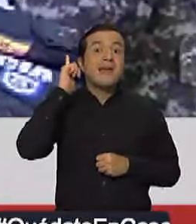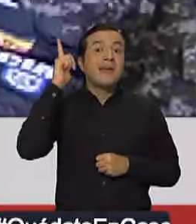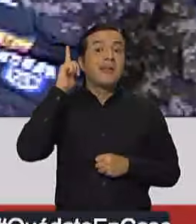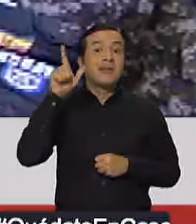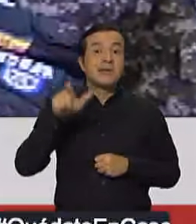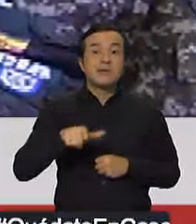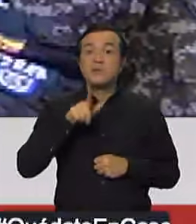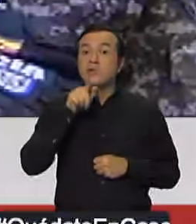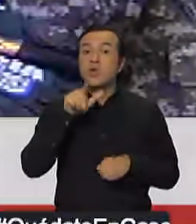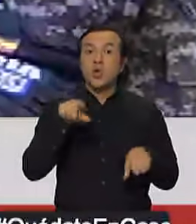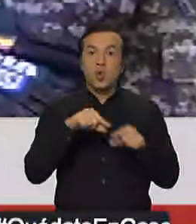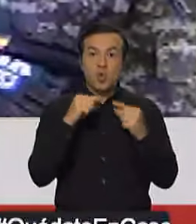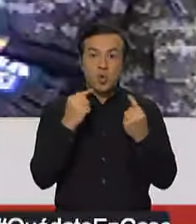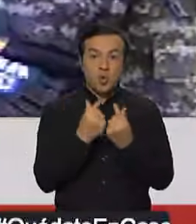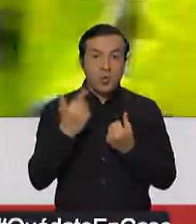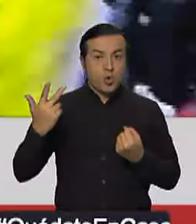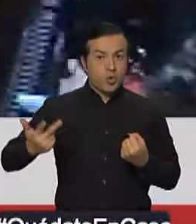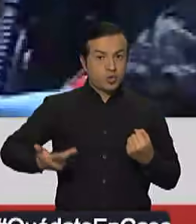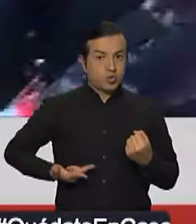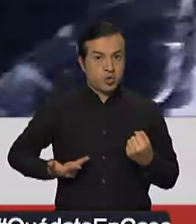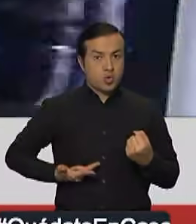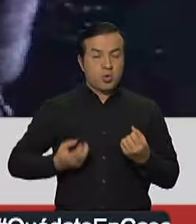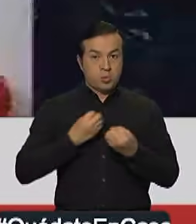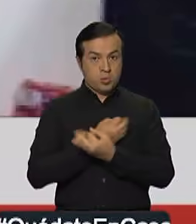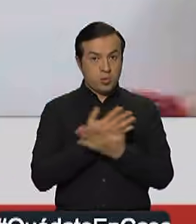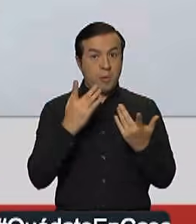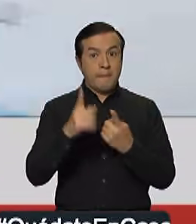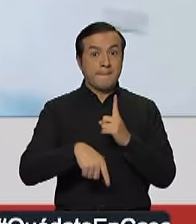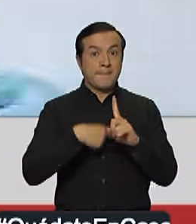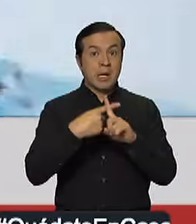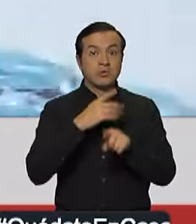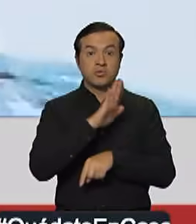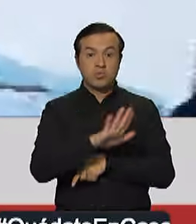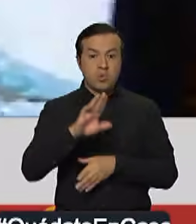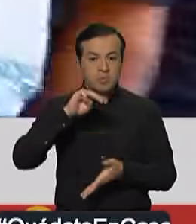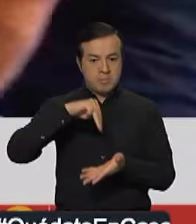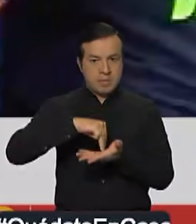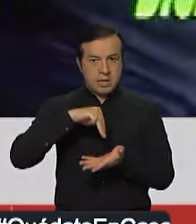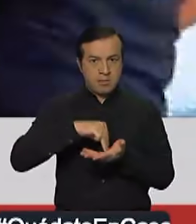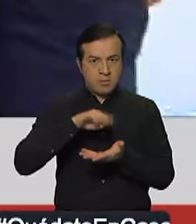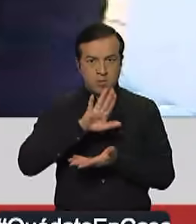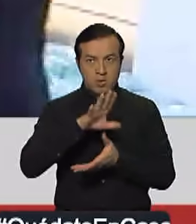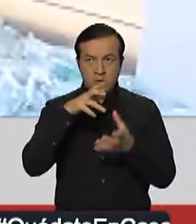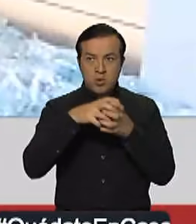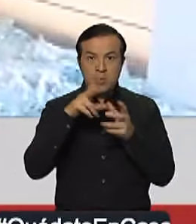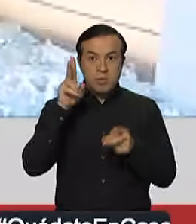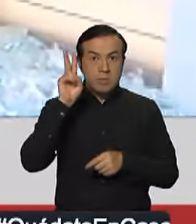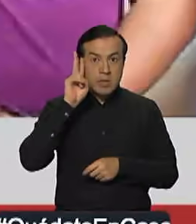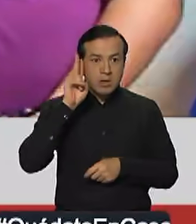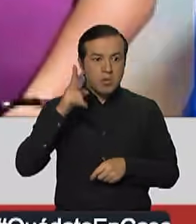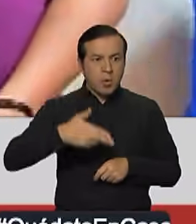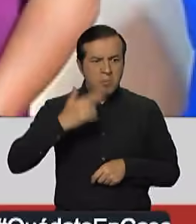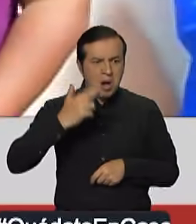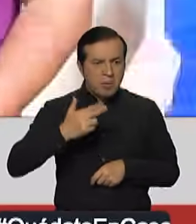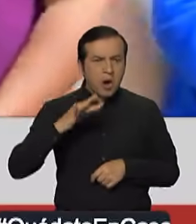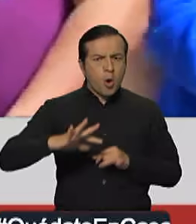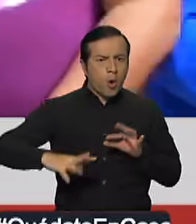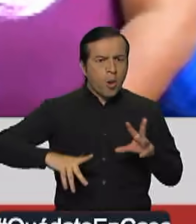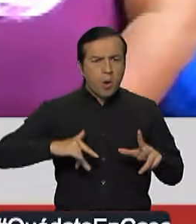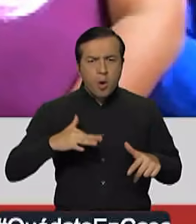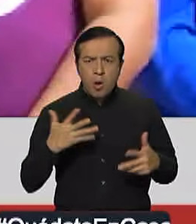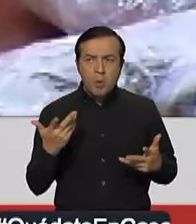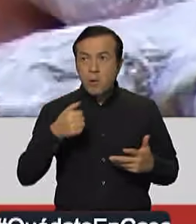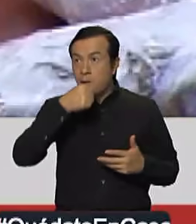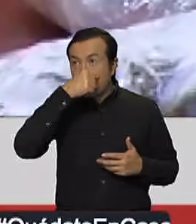sería miembro de la banda de los choneros, así como a sus integrantes, y que se dedicaban al sicariato, robo a mano armada, acopio